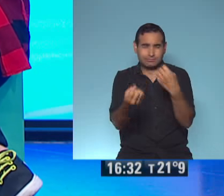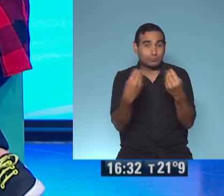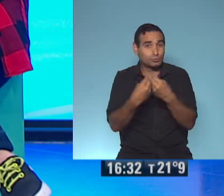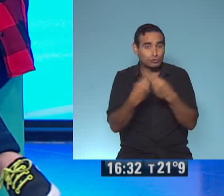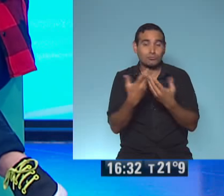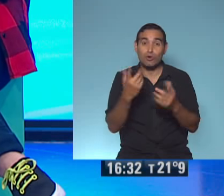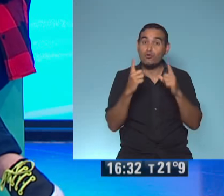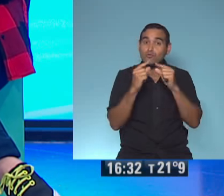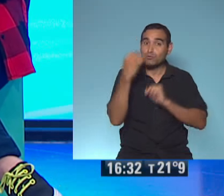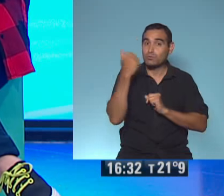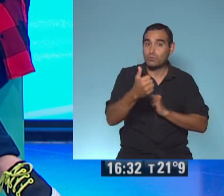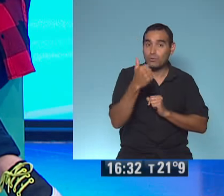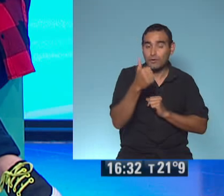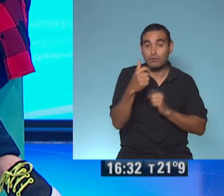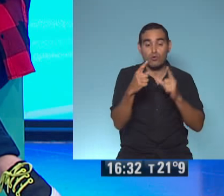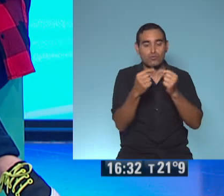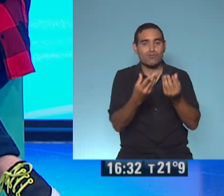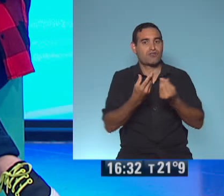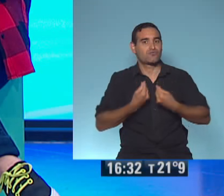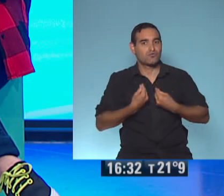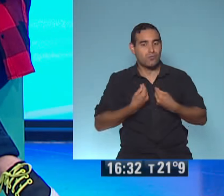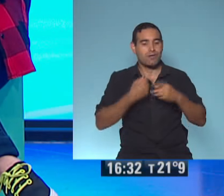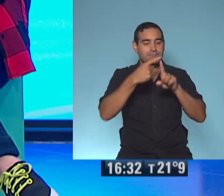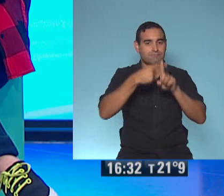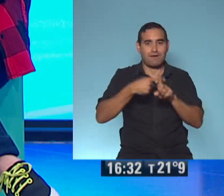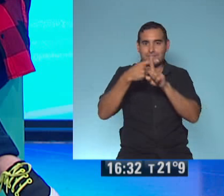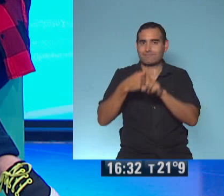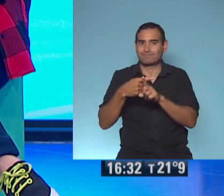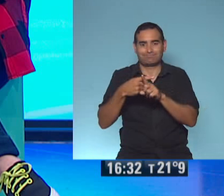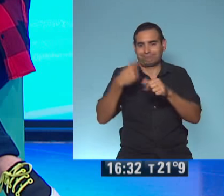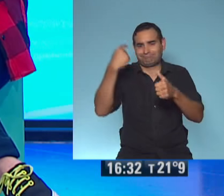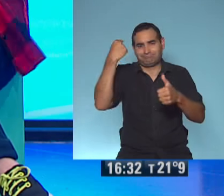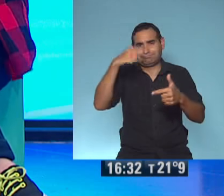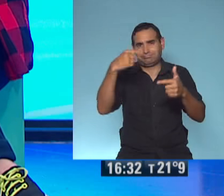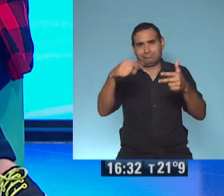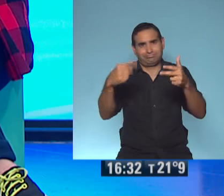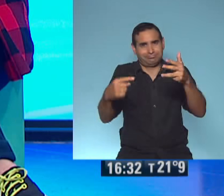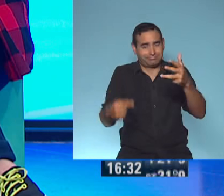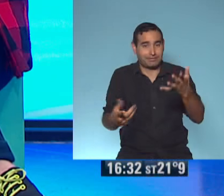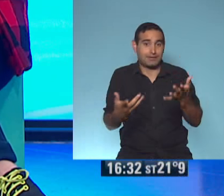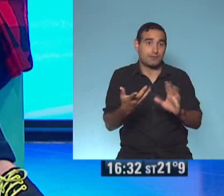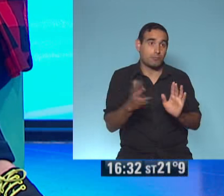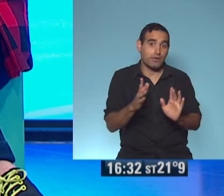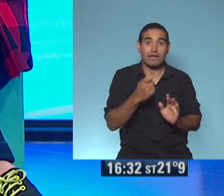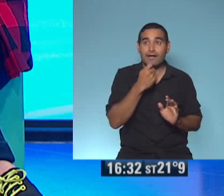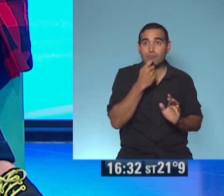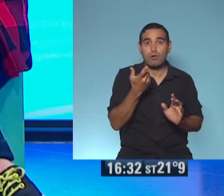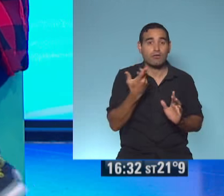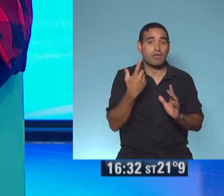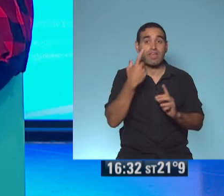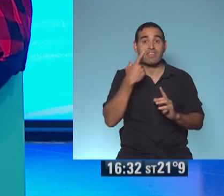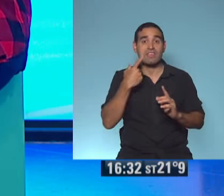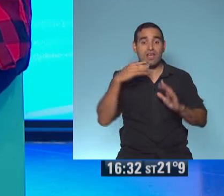los números están buenísimos porque nos ayudan a contar hacer de todo. Tantas cosas con los números, por ejemplo, los días que estamos de